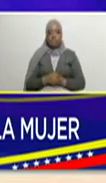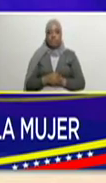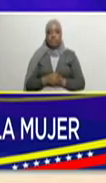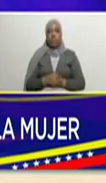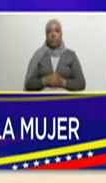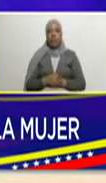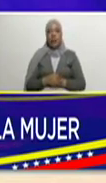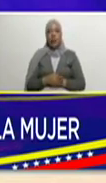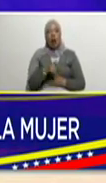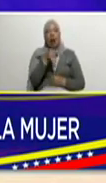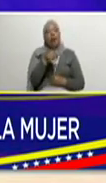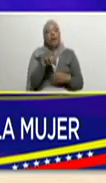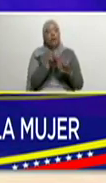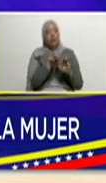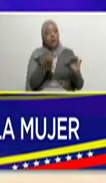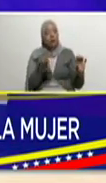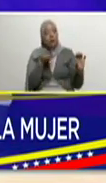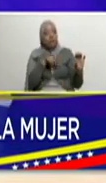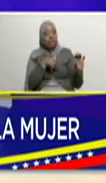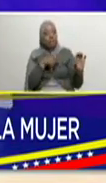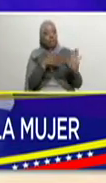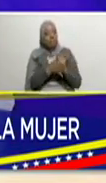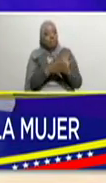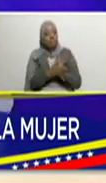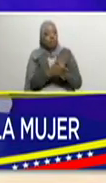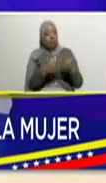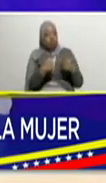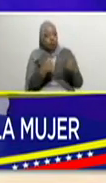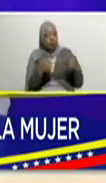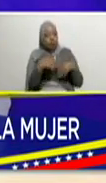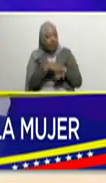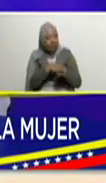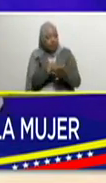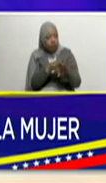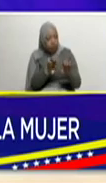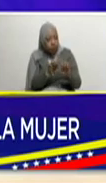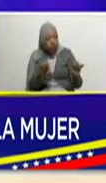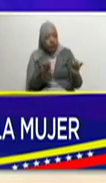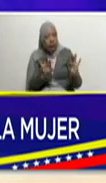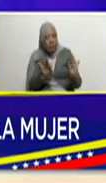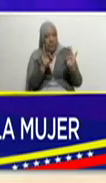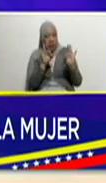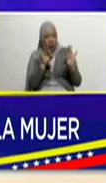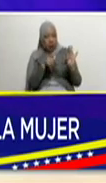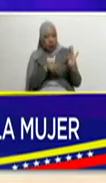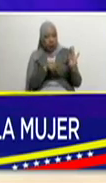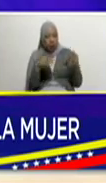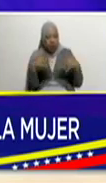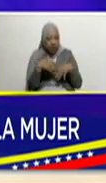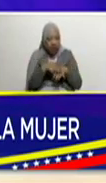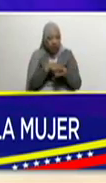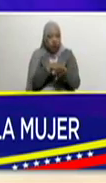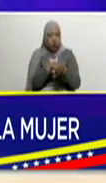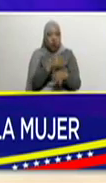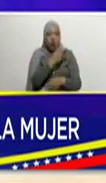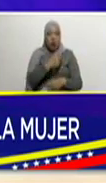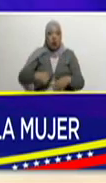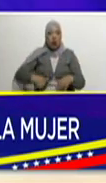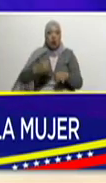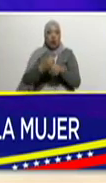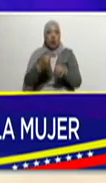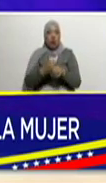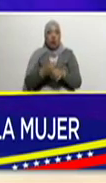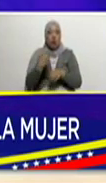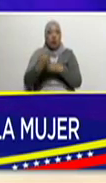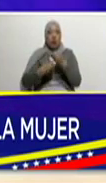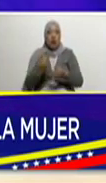este vértice de educación, el vértice de salud y todos, pero educación y salud especialmente, dan cuenta, presidente, de